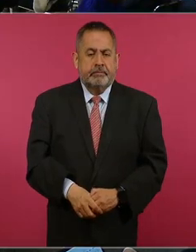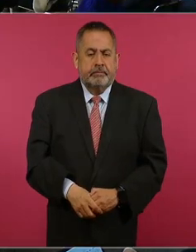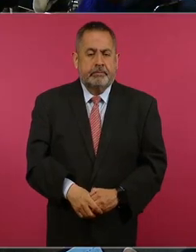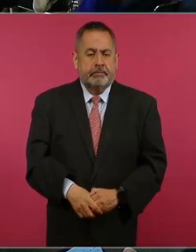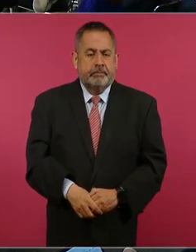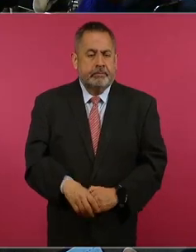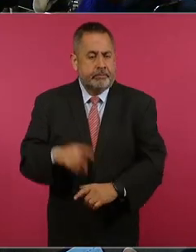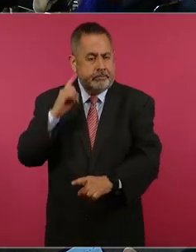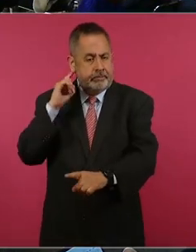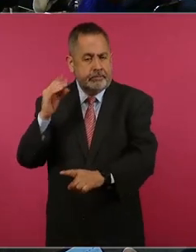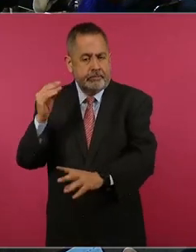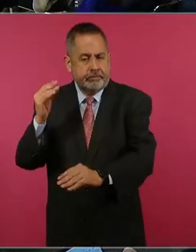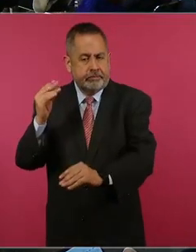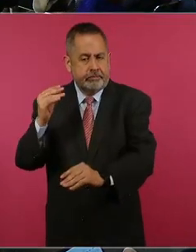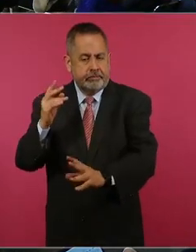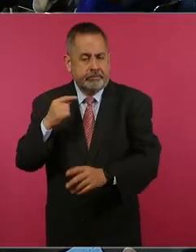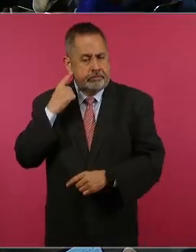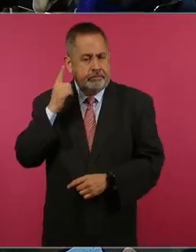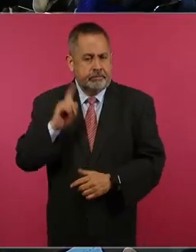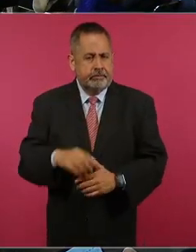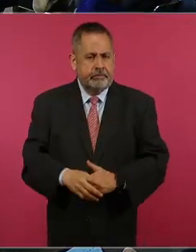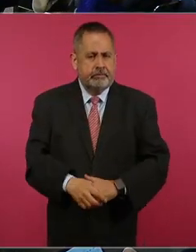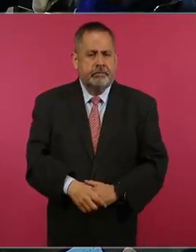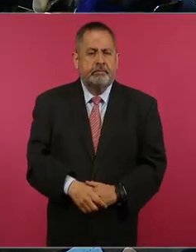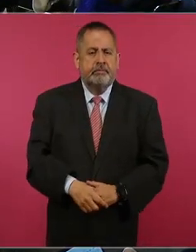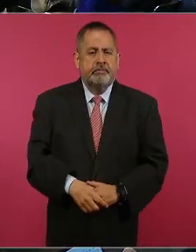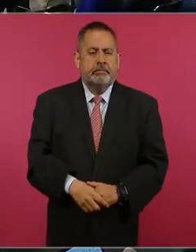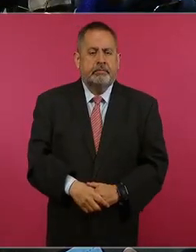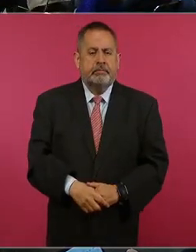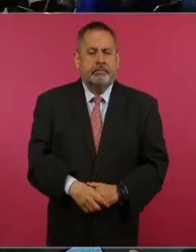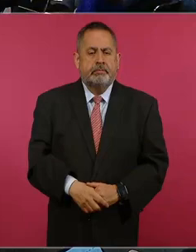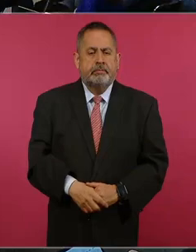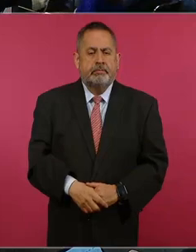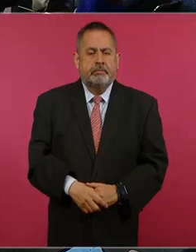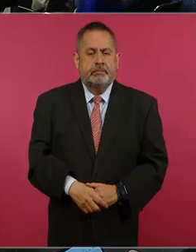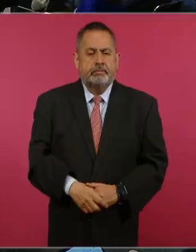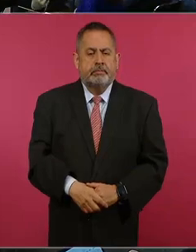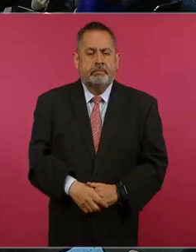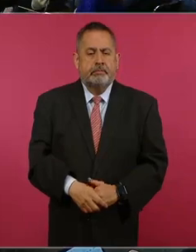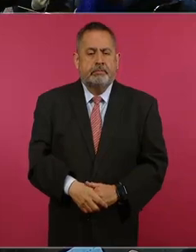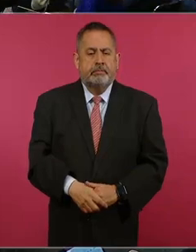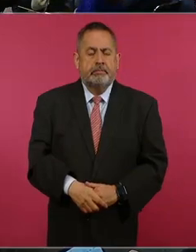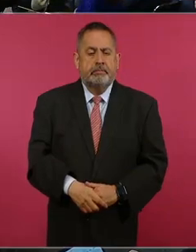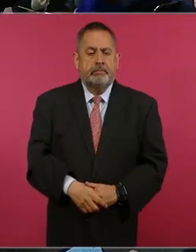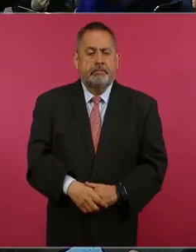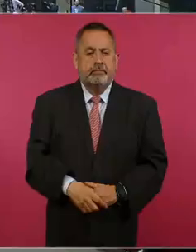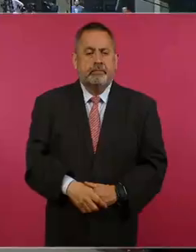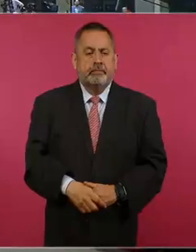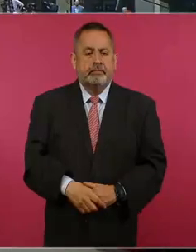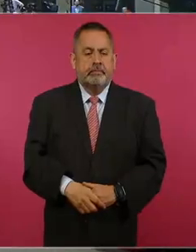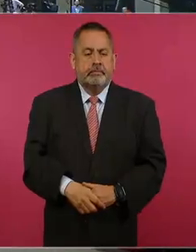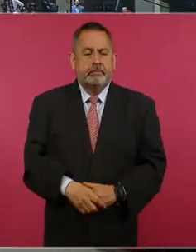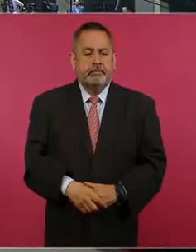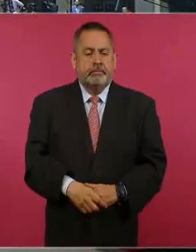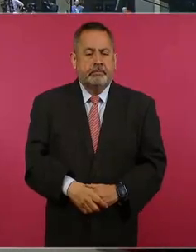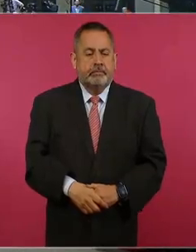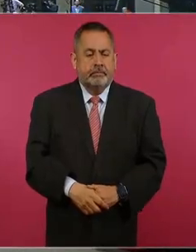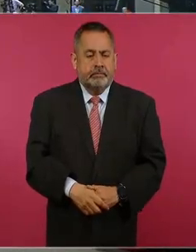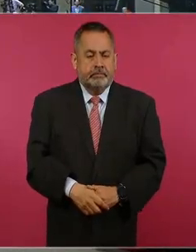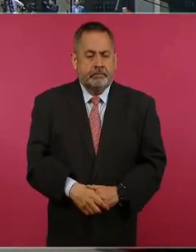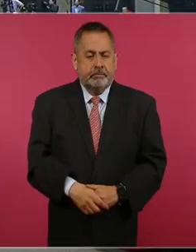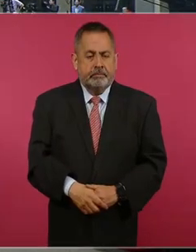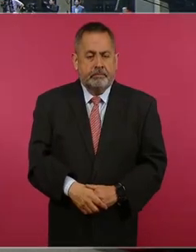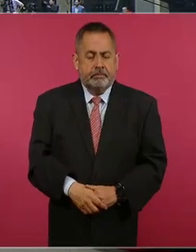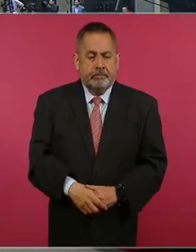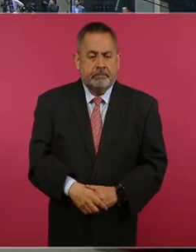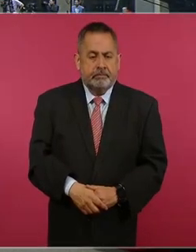pronunciamientos que violen la ley electoral. ¿Cómo todas las maneras? Ayer la comisión de quejas del INE falló a favor de que se editen las mañaneras antes de